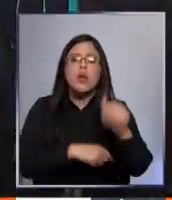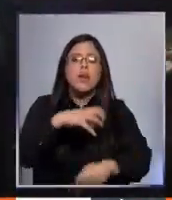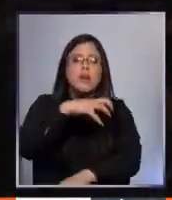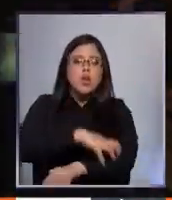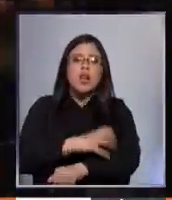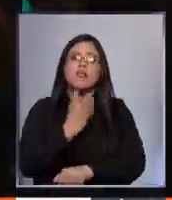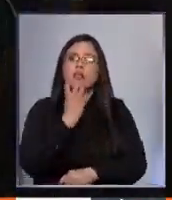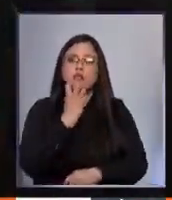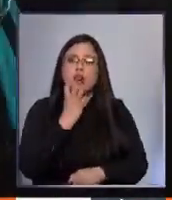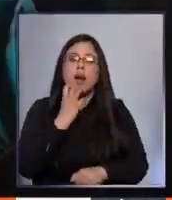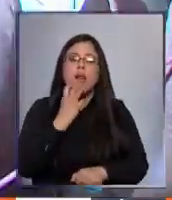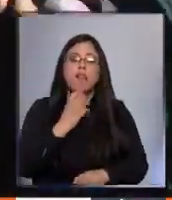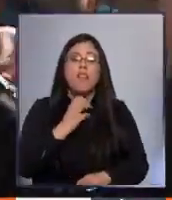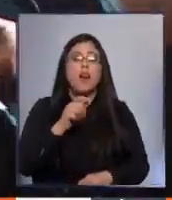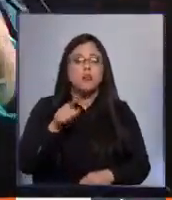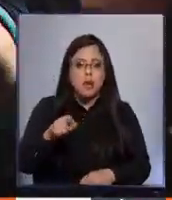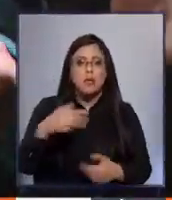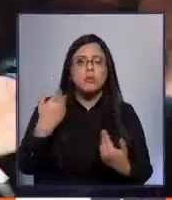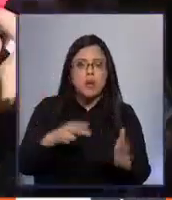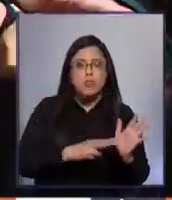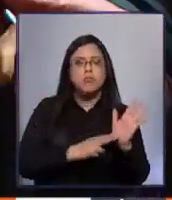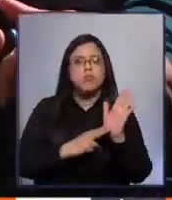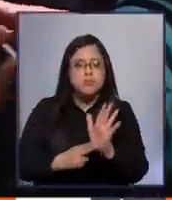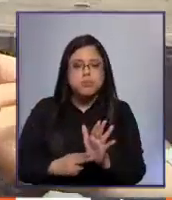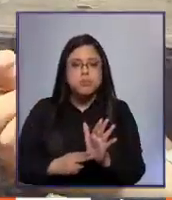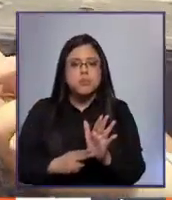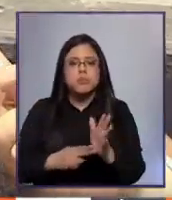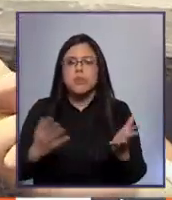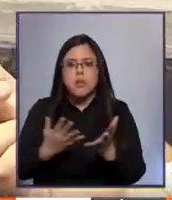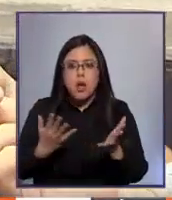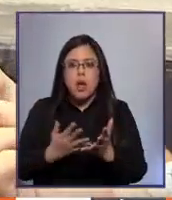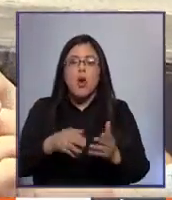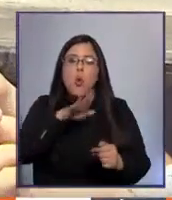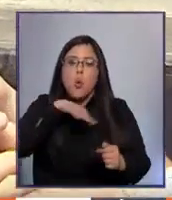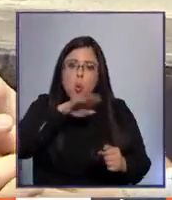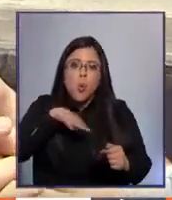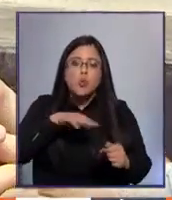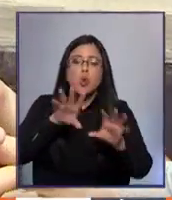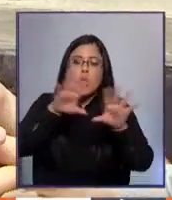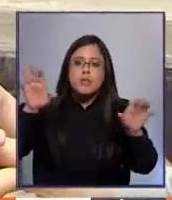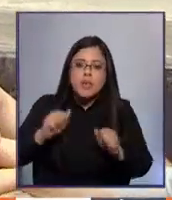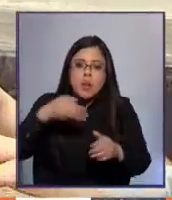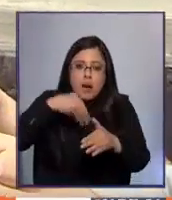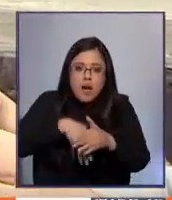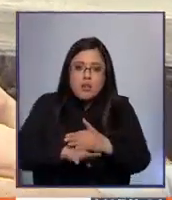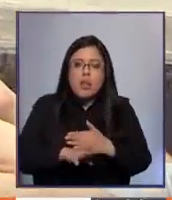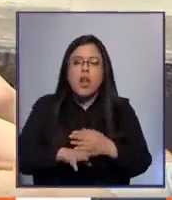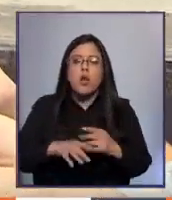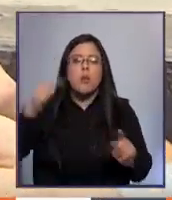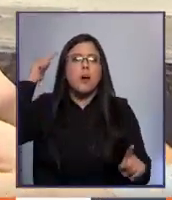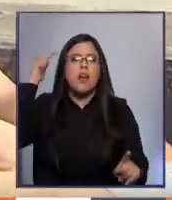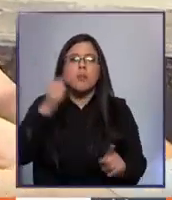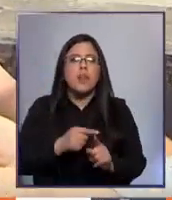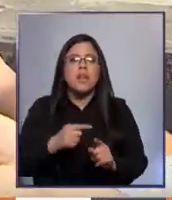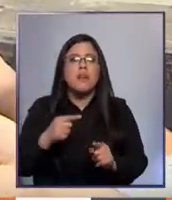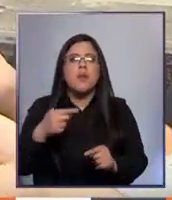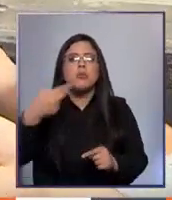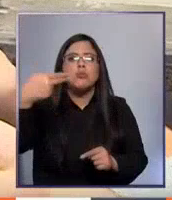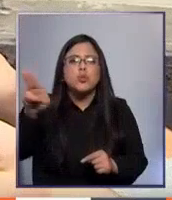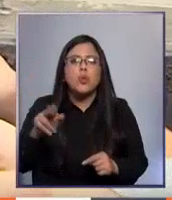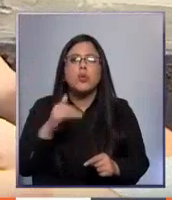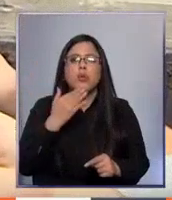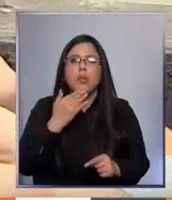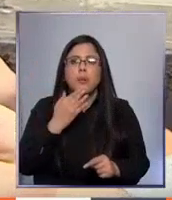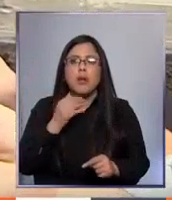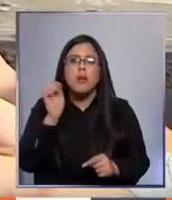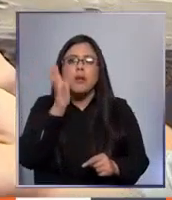Ayala, quien presentó cargos por el uso del sistema interno para fines particulares, no iniciar investigaciones por filtraciones a la